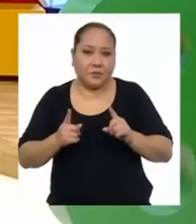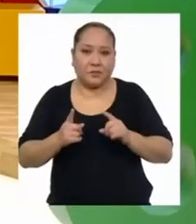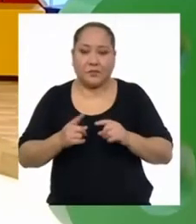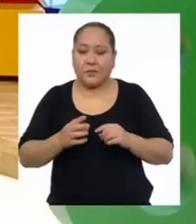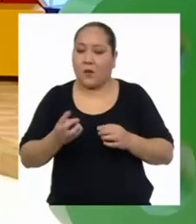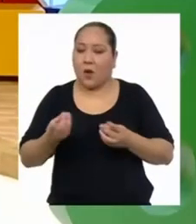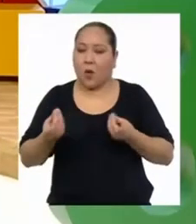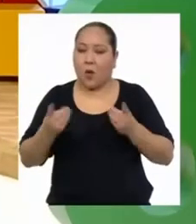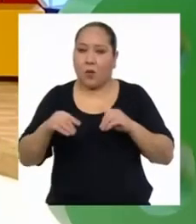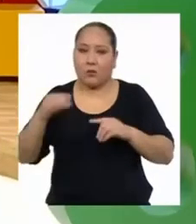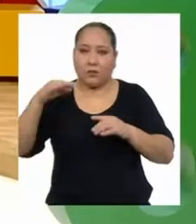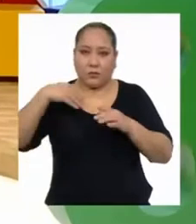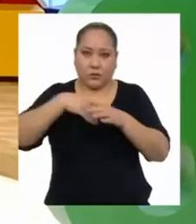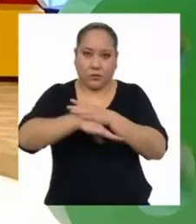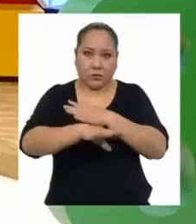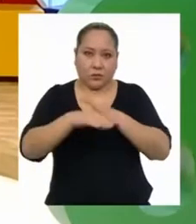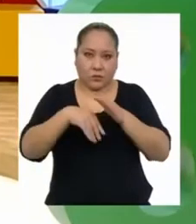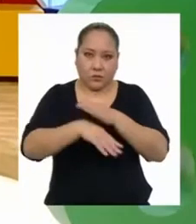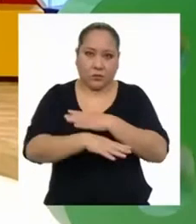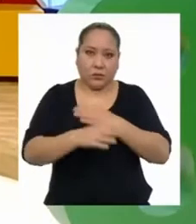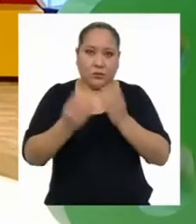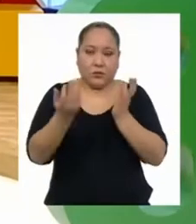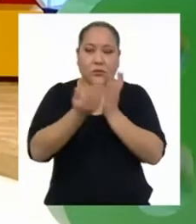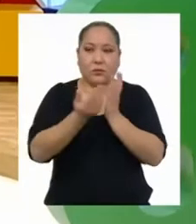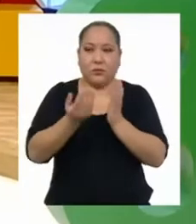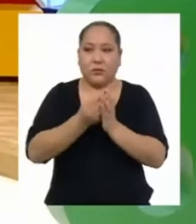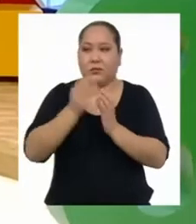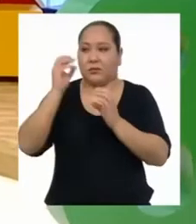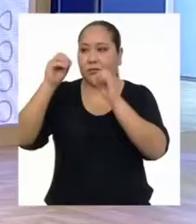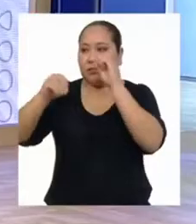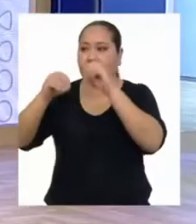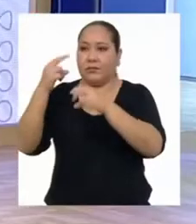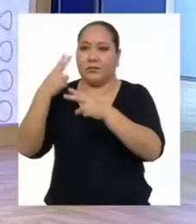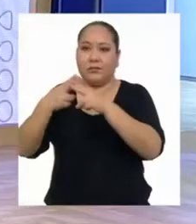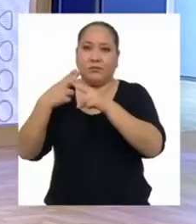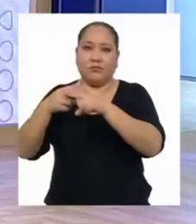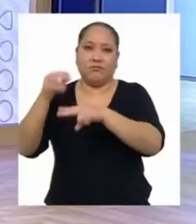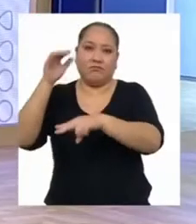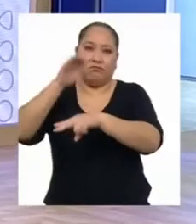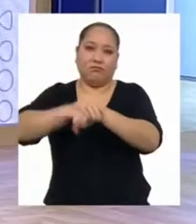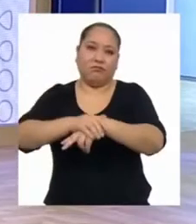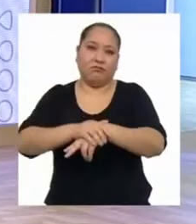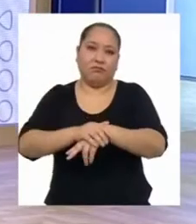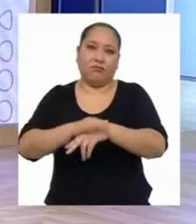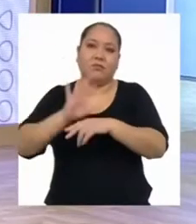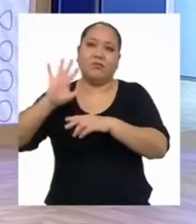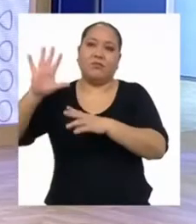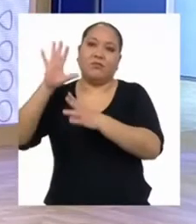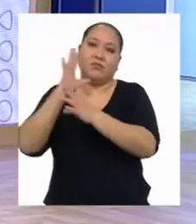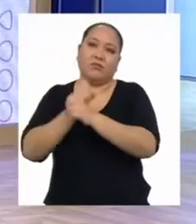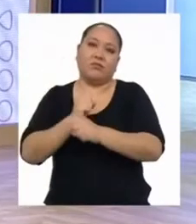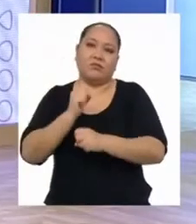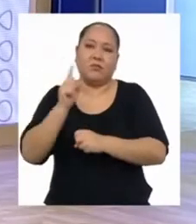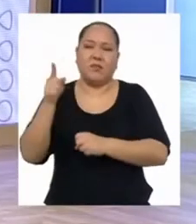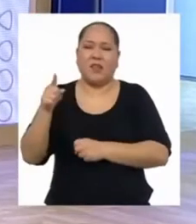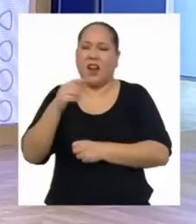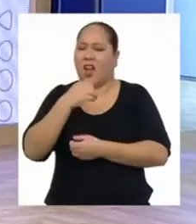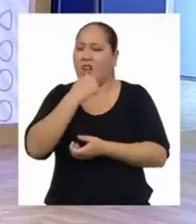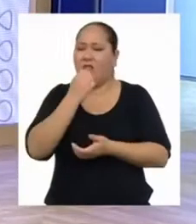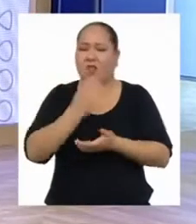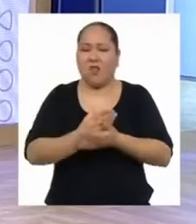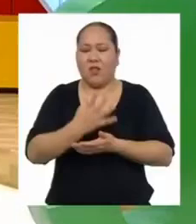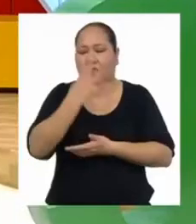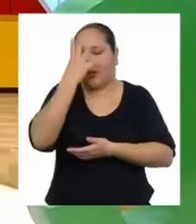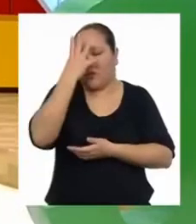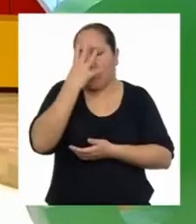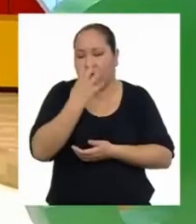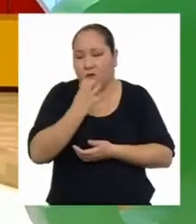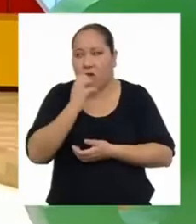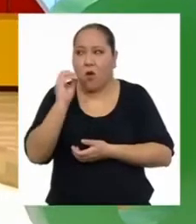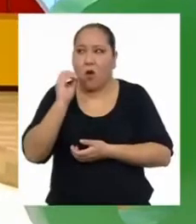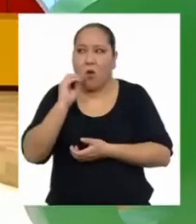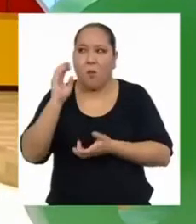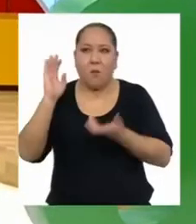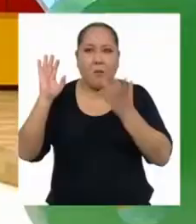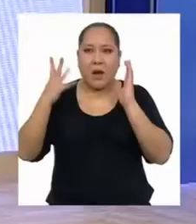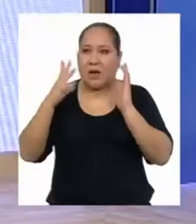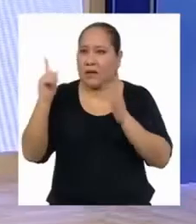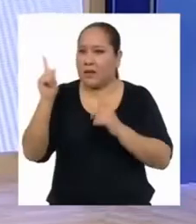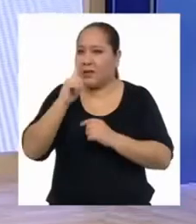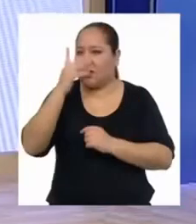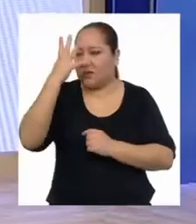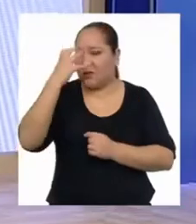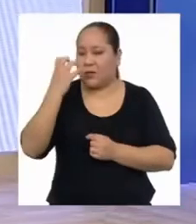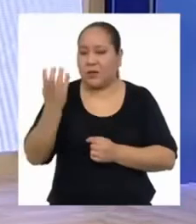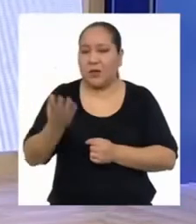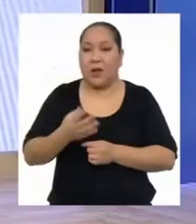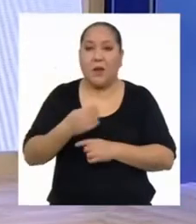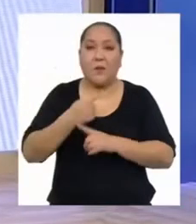algunos apodos por sus costumbres y rasgos amazónicos. Nunca le molestó, o al menos eso parecía. El asunto es